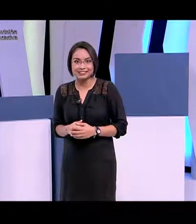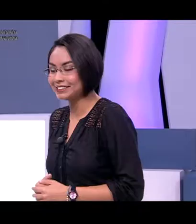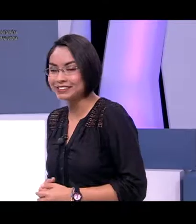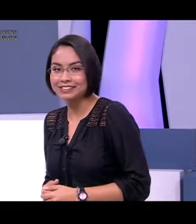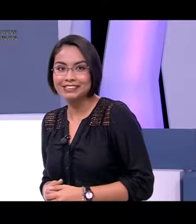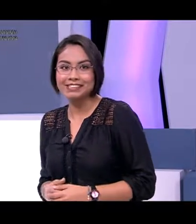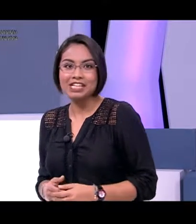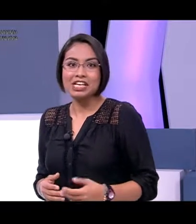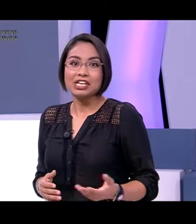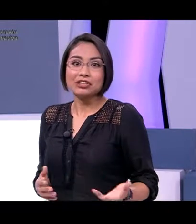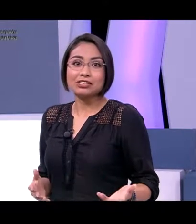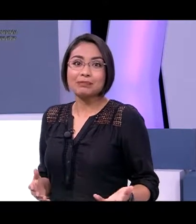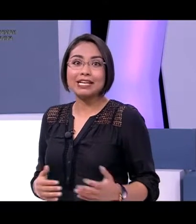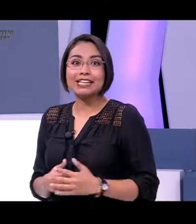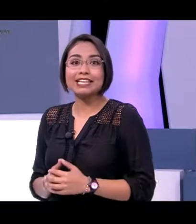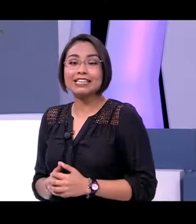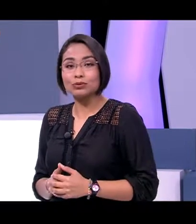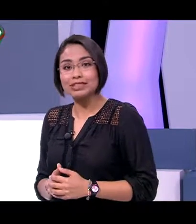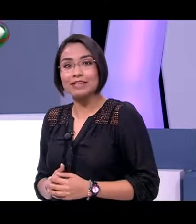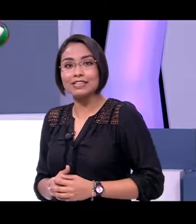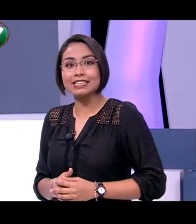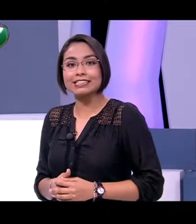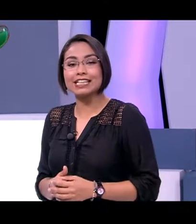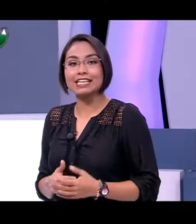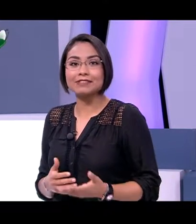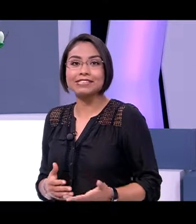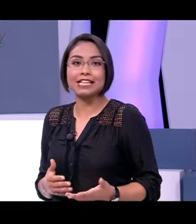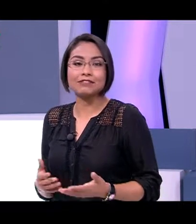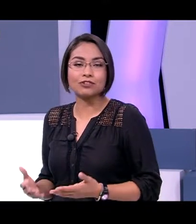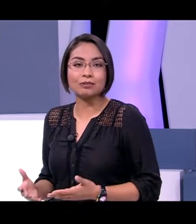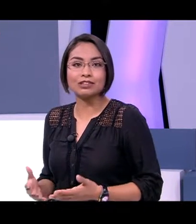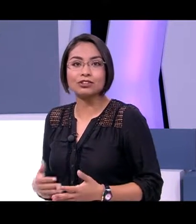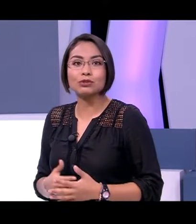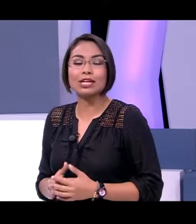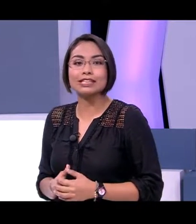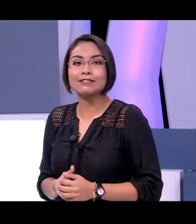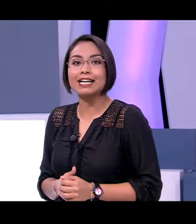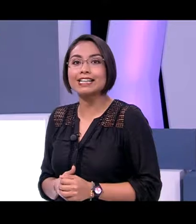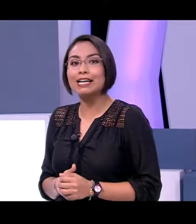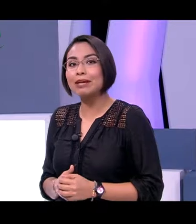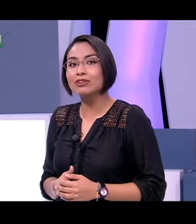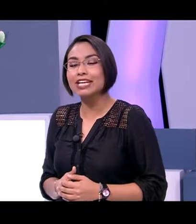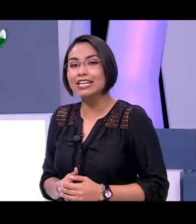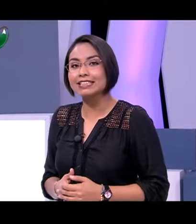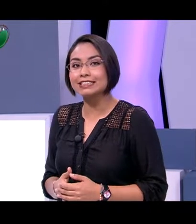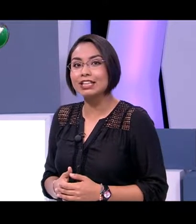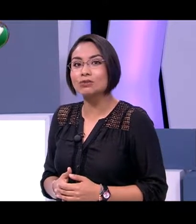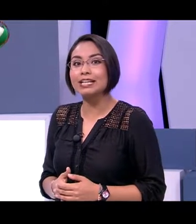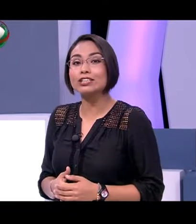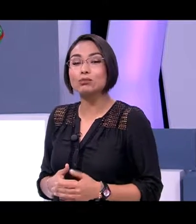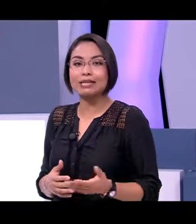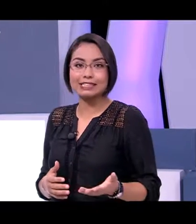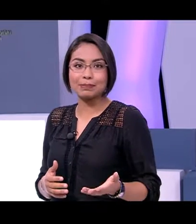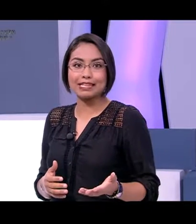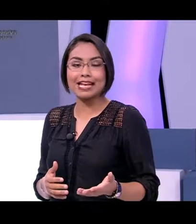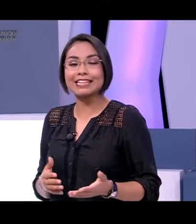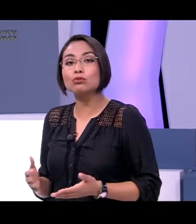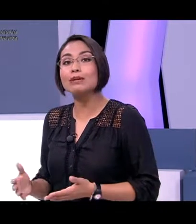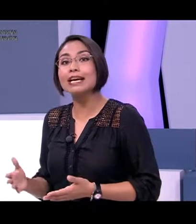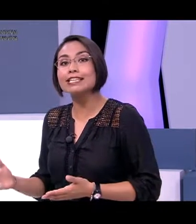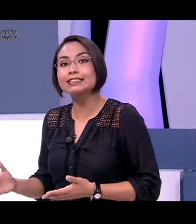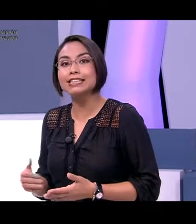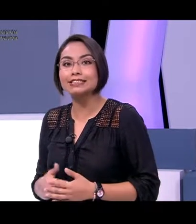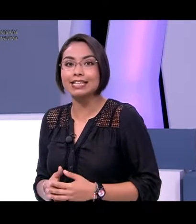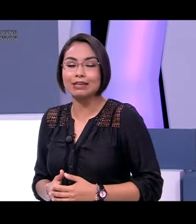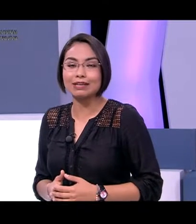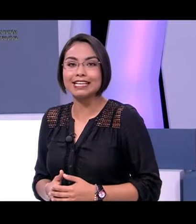ustedes. No se pierdan de lunes a viernes la revista de información educativa de la mano de Ana Cristina Olvera y Omar Cepeda de